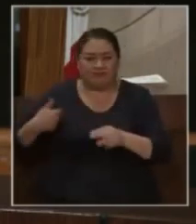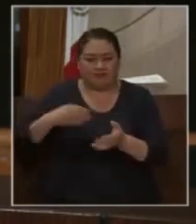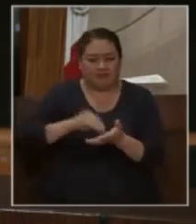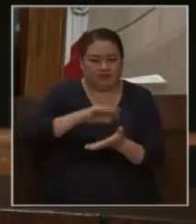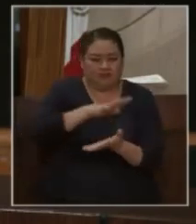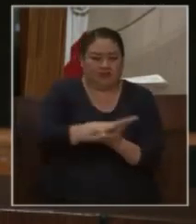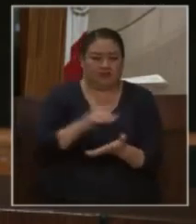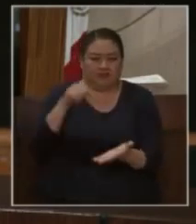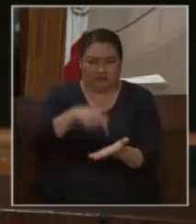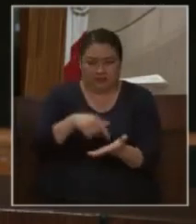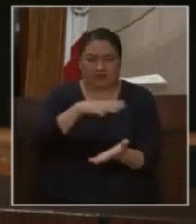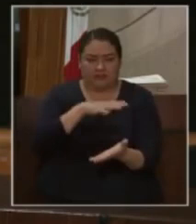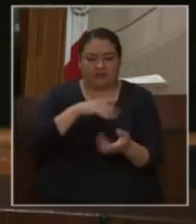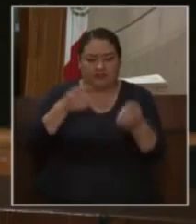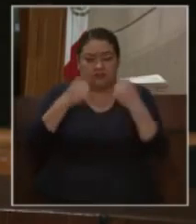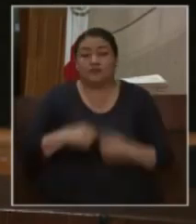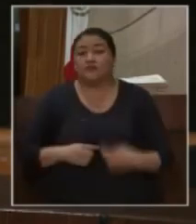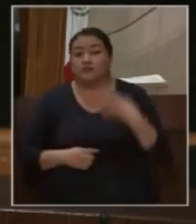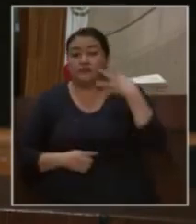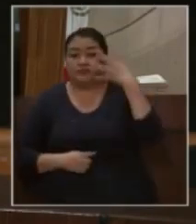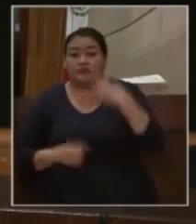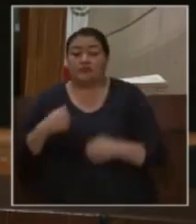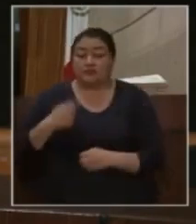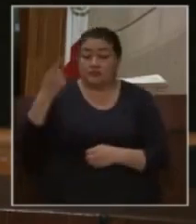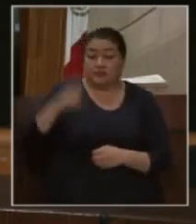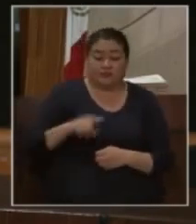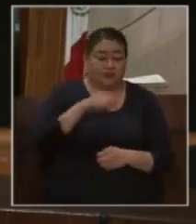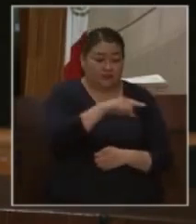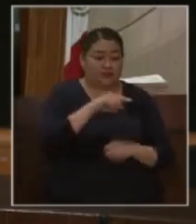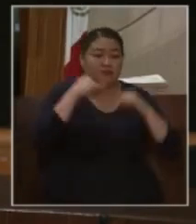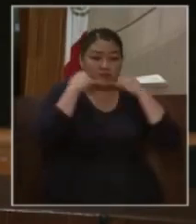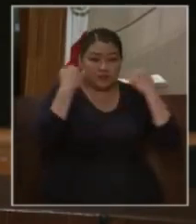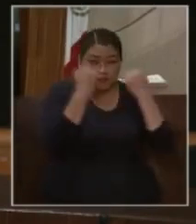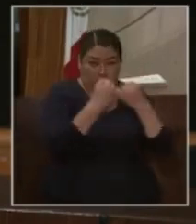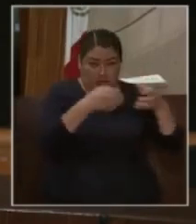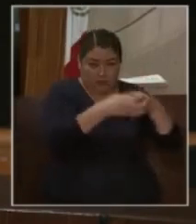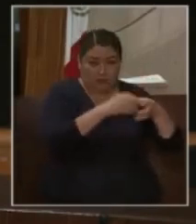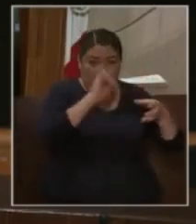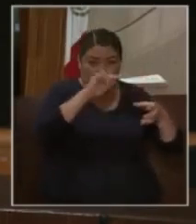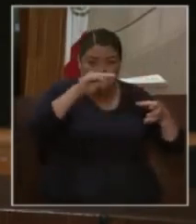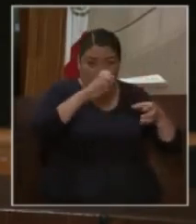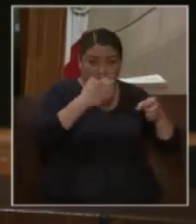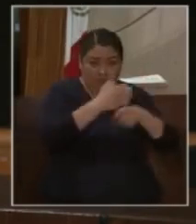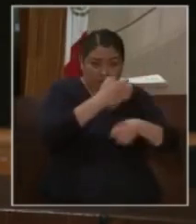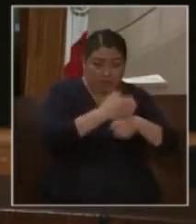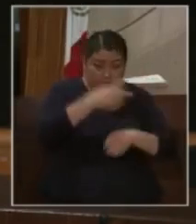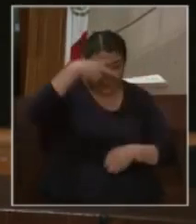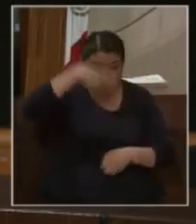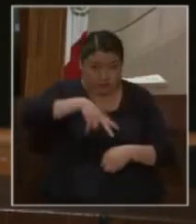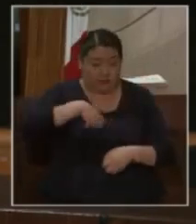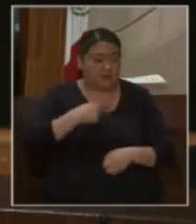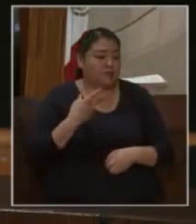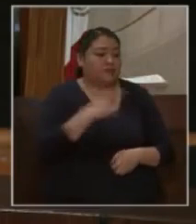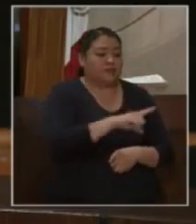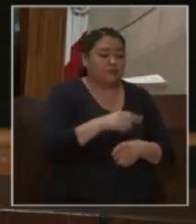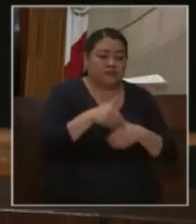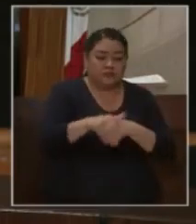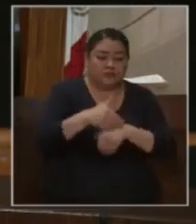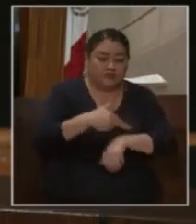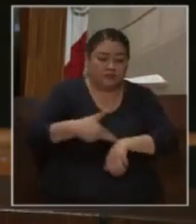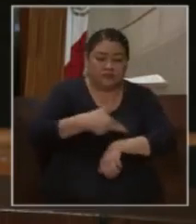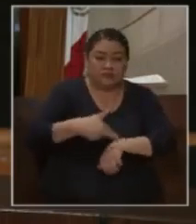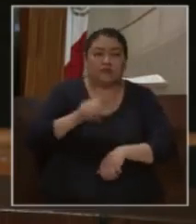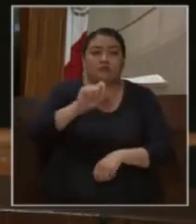en la resolución. Cuarto, se ordena al Consejo General del Instituto Electoral del Estado de México que en el término